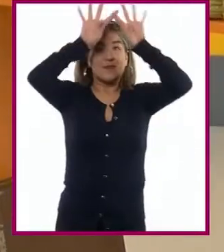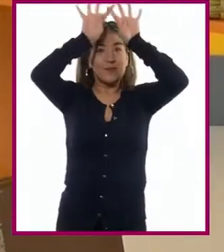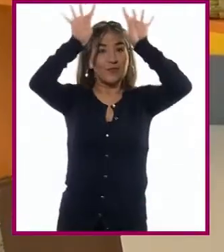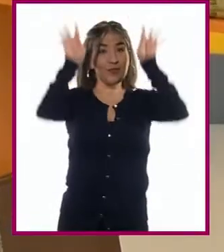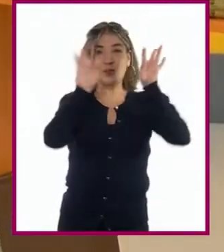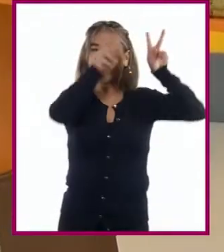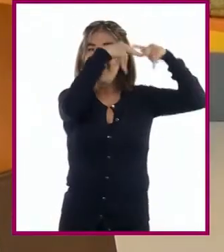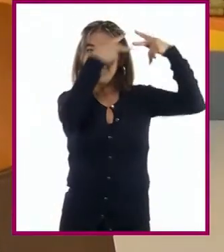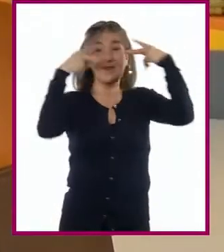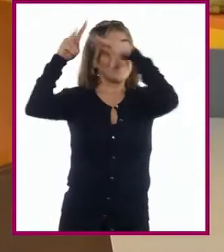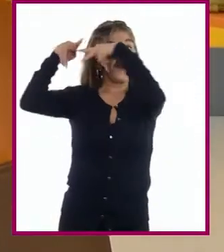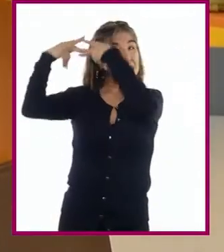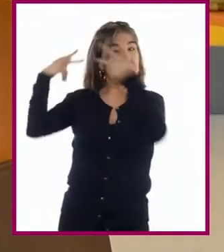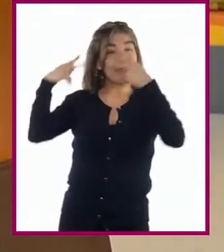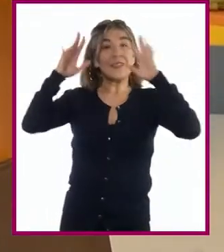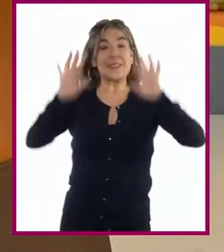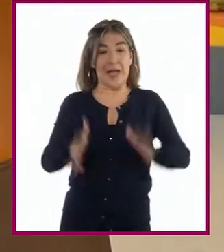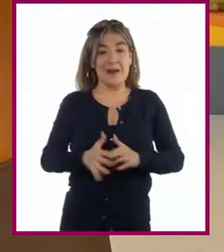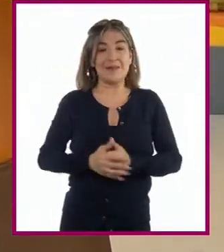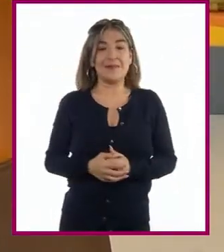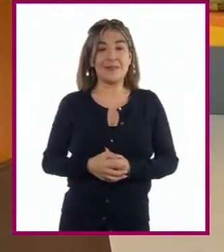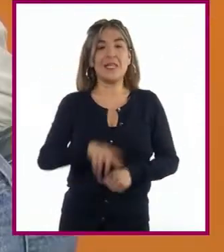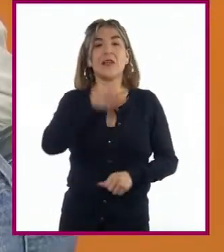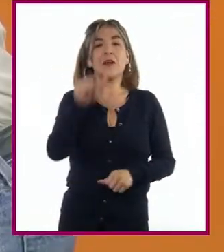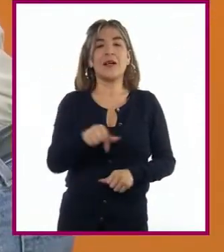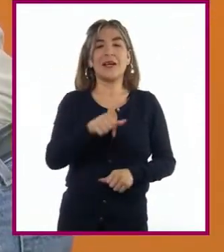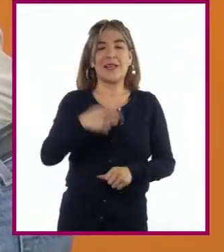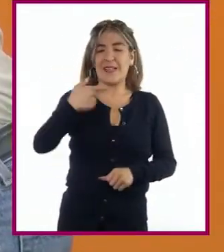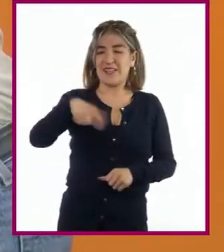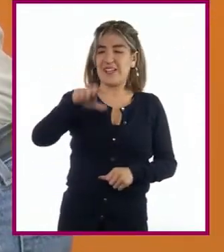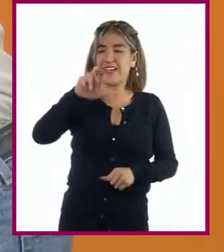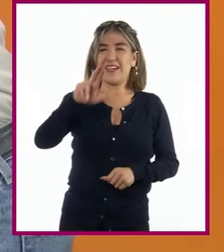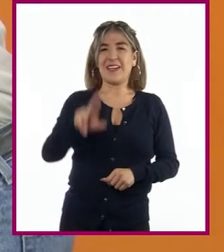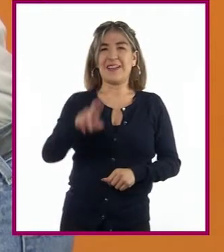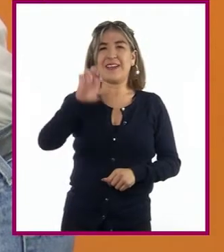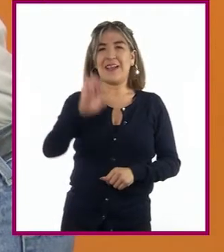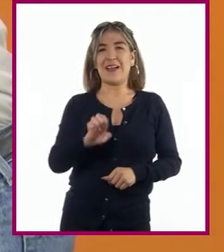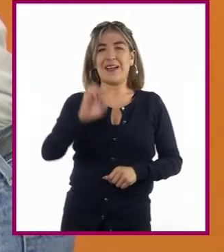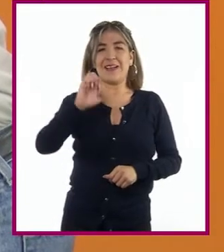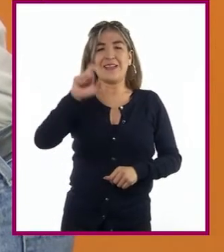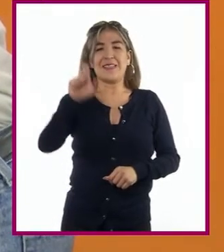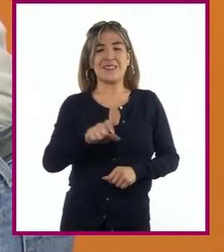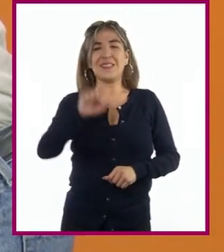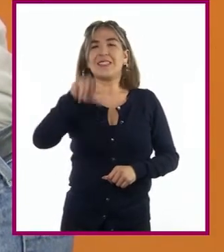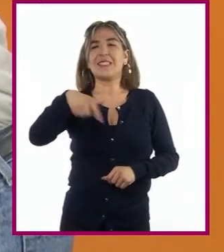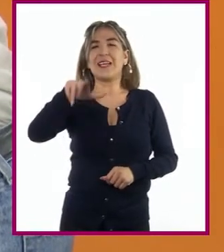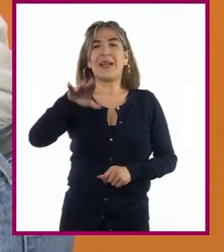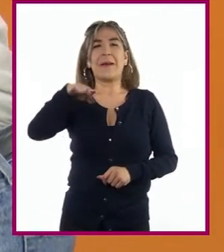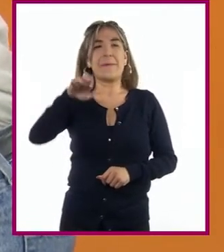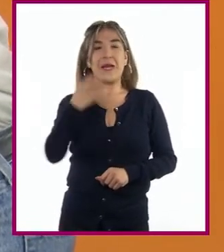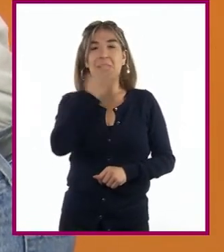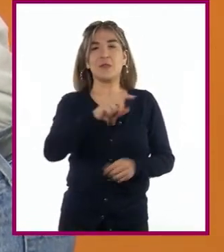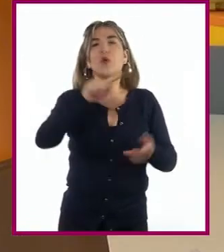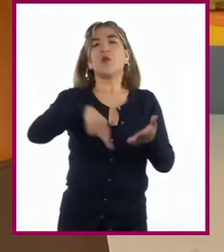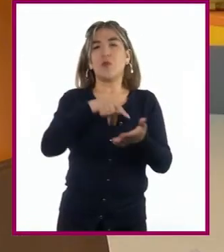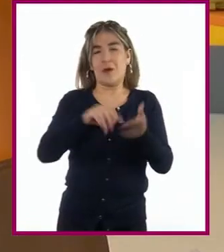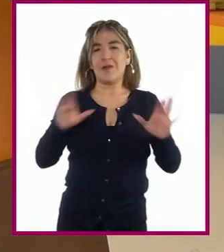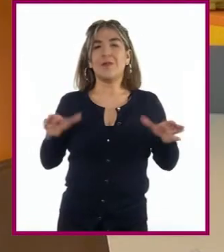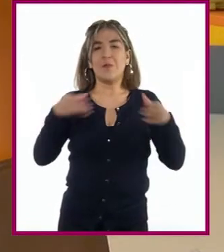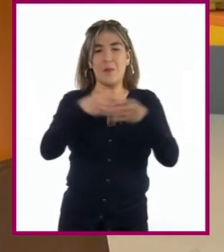de esta tela hice como si fuera un quexquemen, que también es parte de la vestimenta de esta comunidad